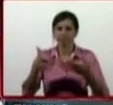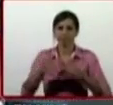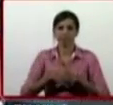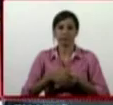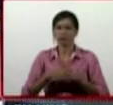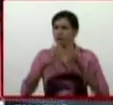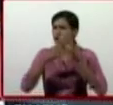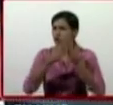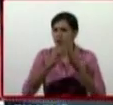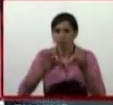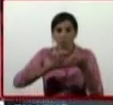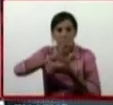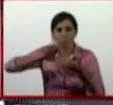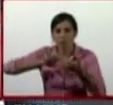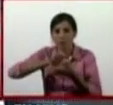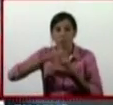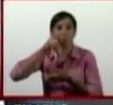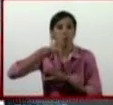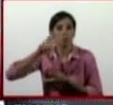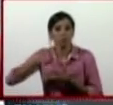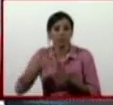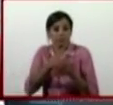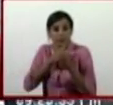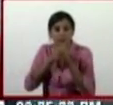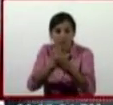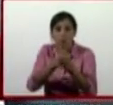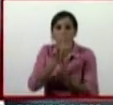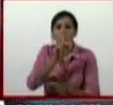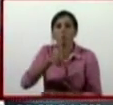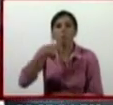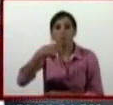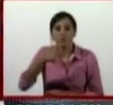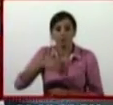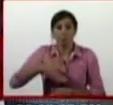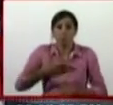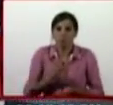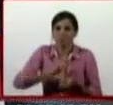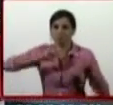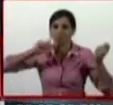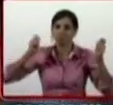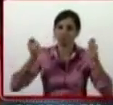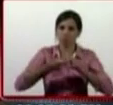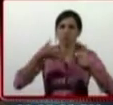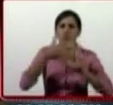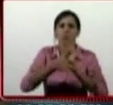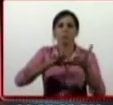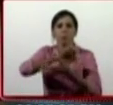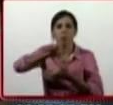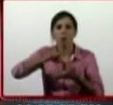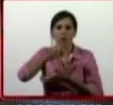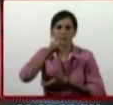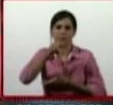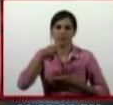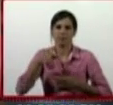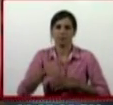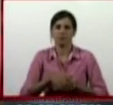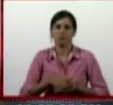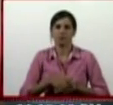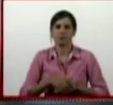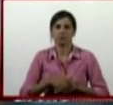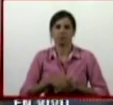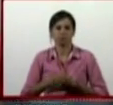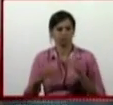toda la problemática popular y para dirigir una política transformadora sobre los problemas de manera